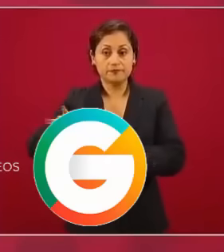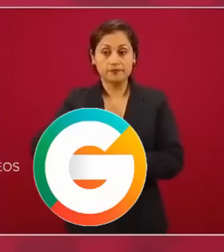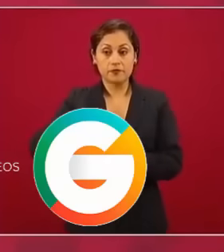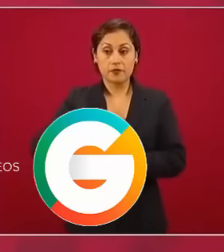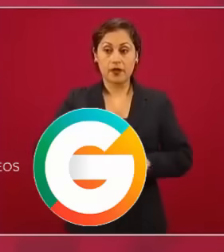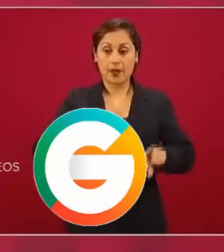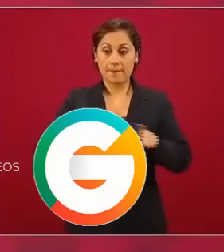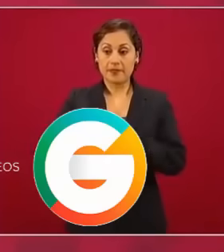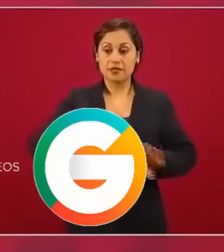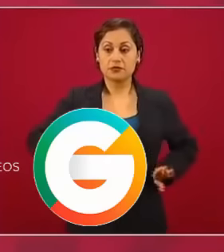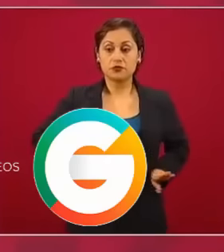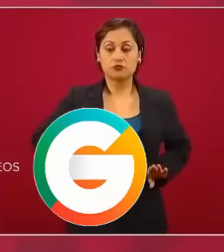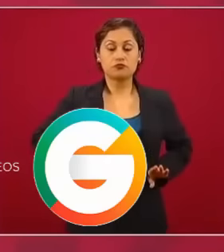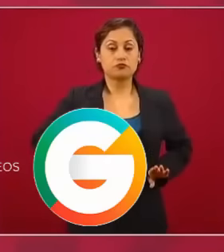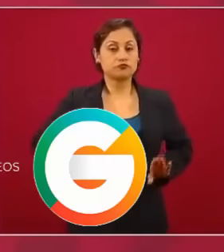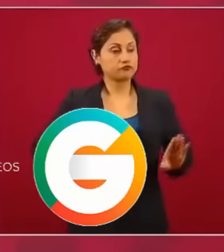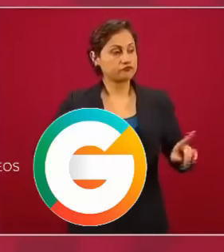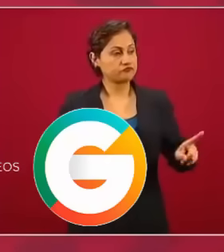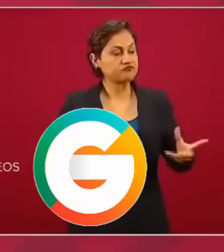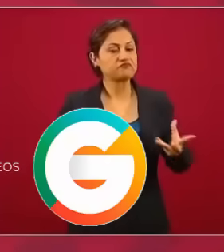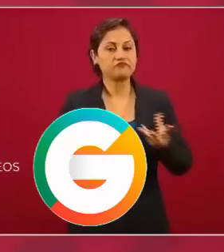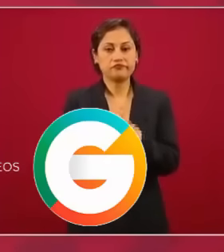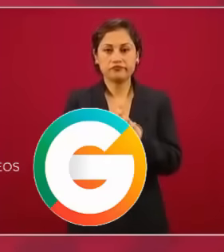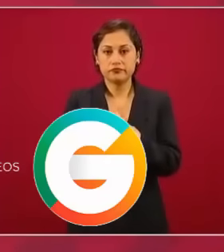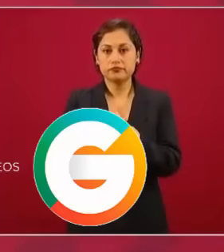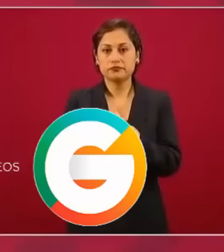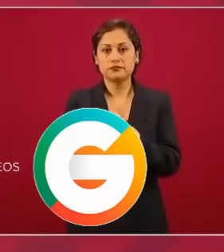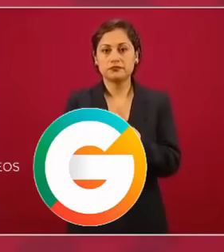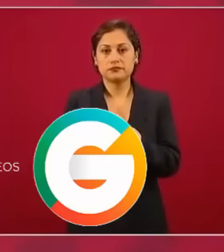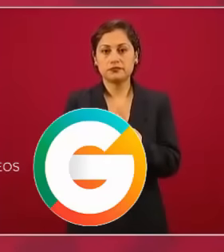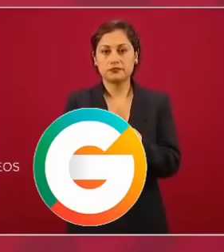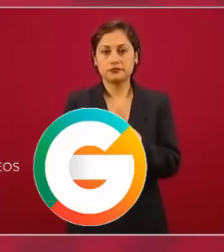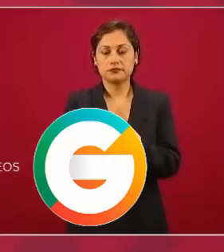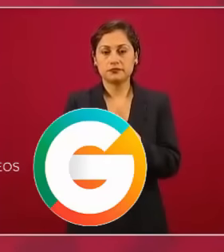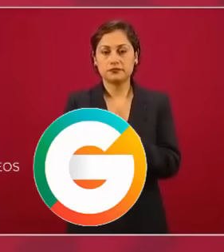inconformes, y